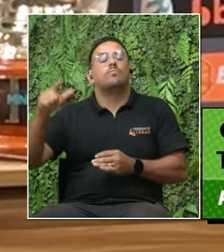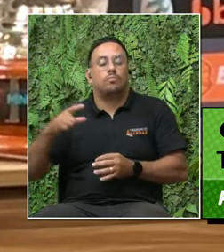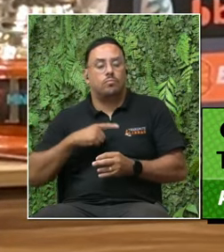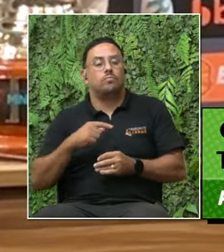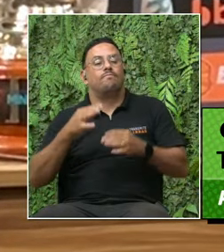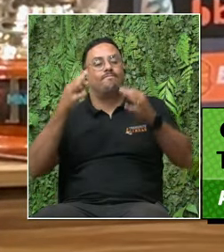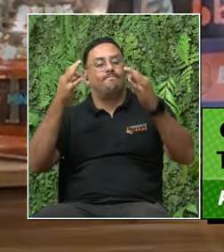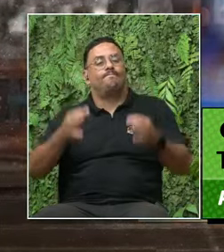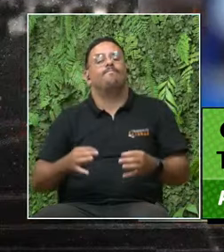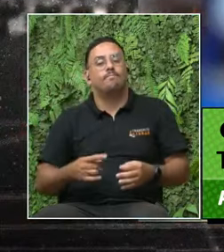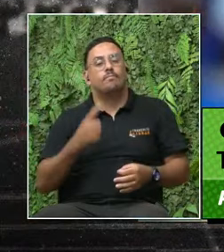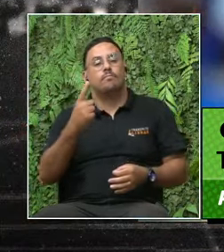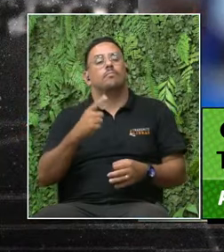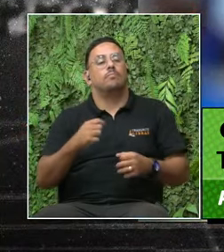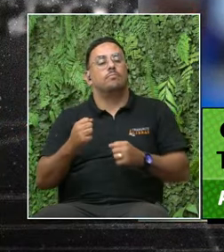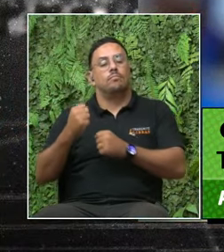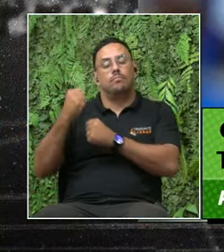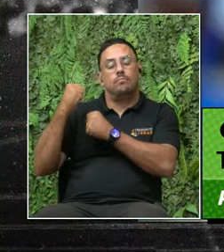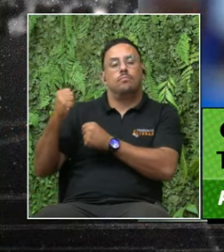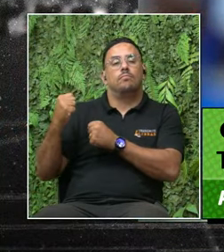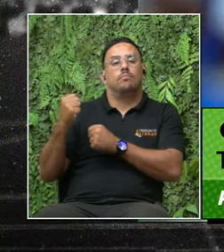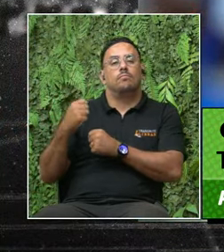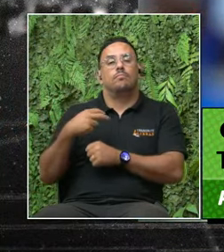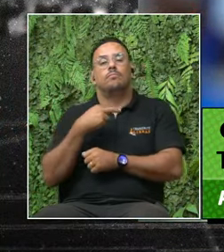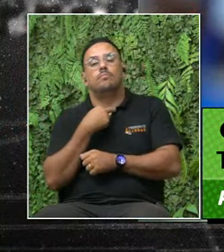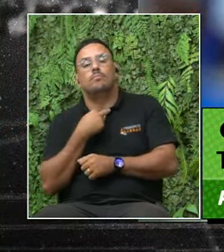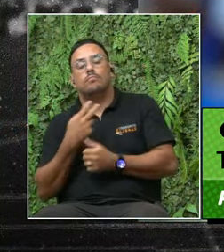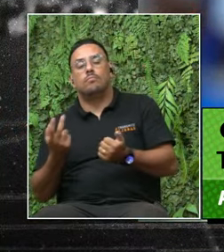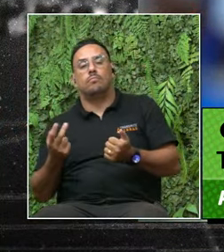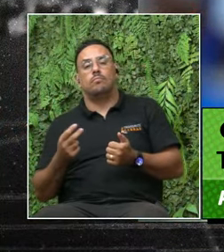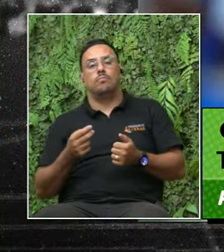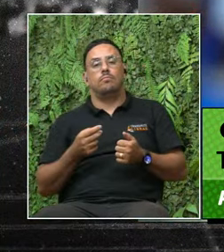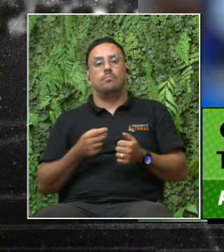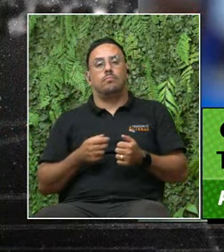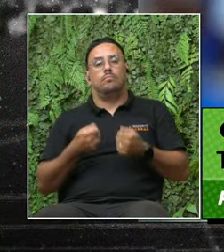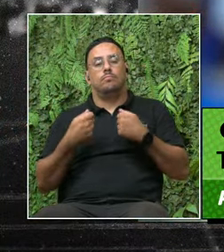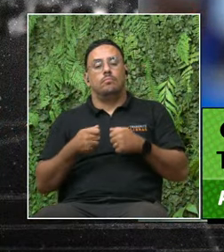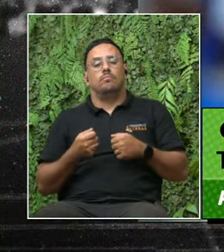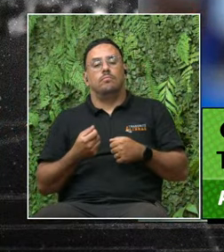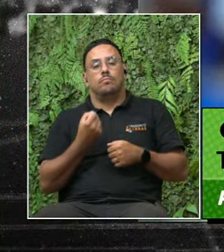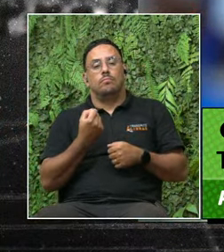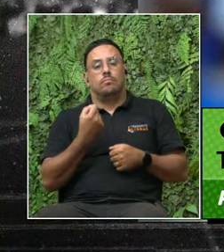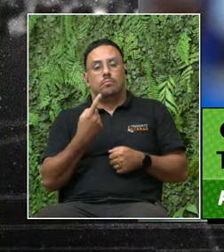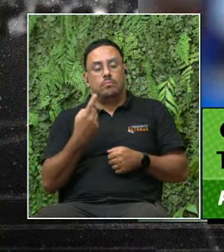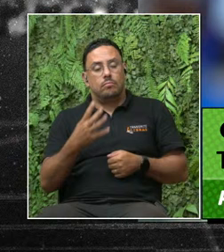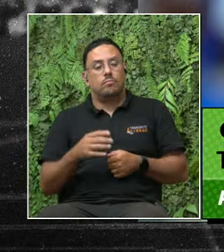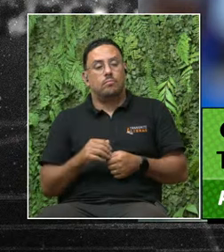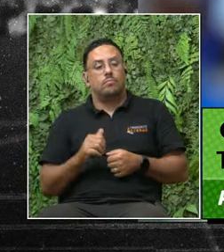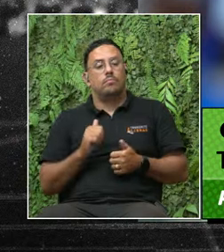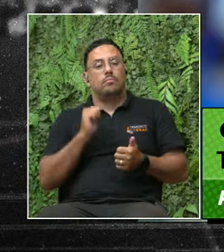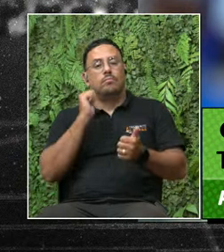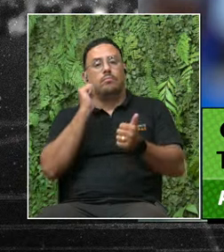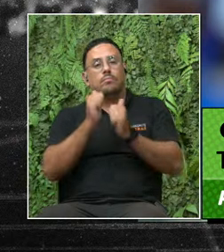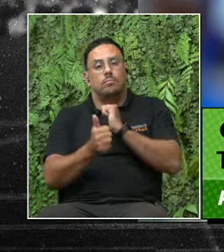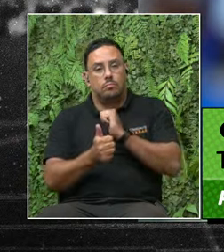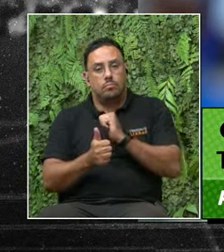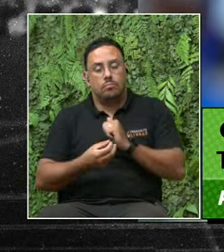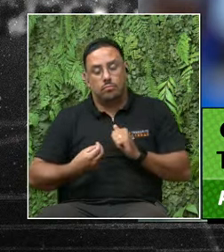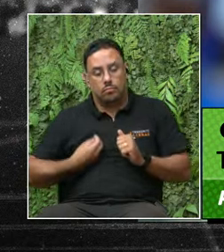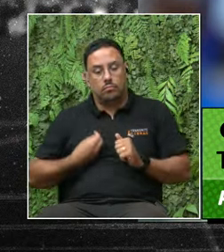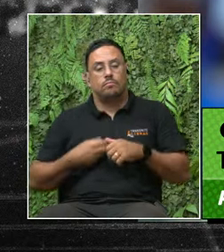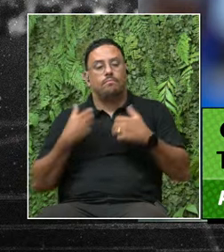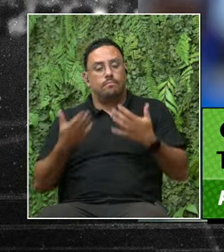la certeza de que un go a hacer lo que no pod encajar para estaro tio con la eliminatoria viva